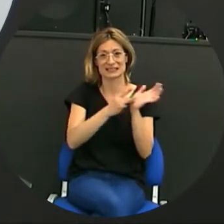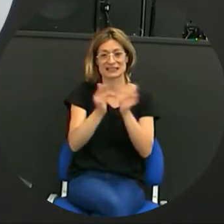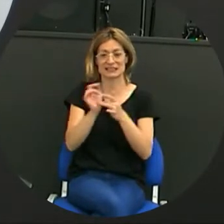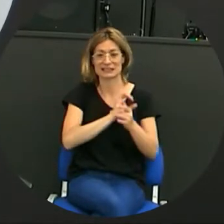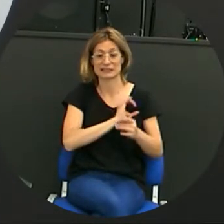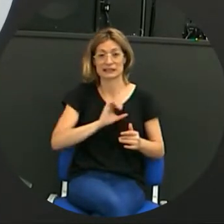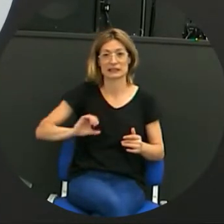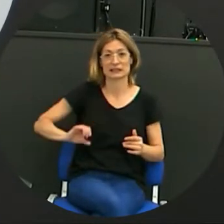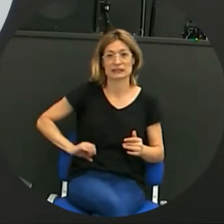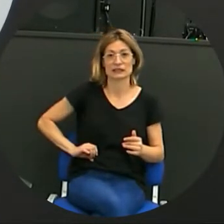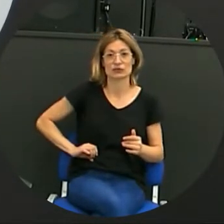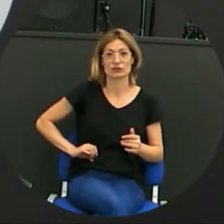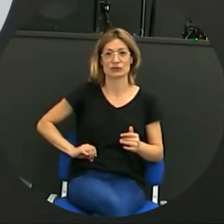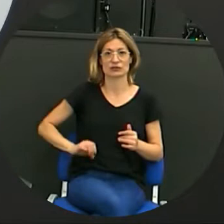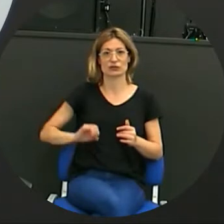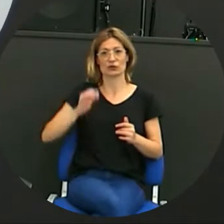Cristo